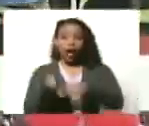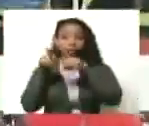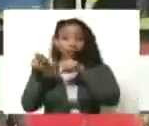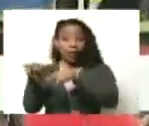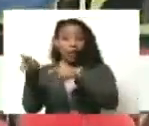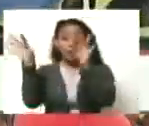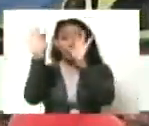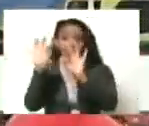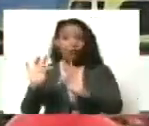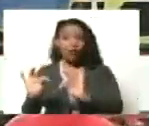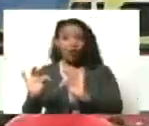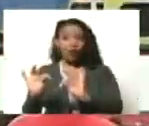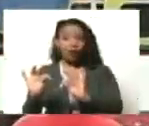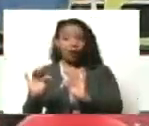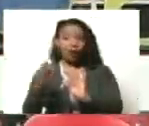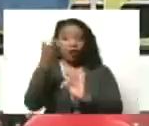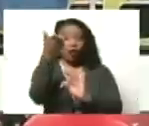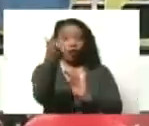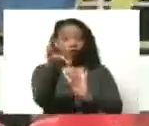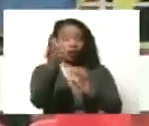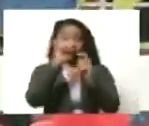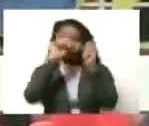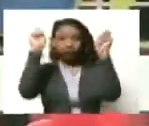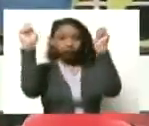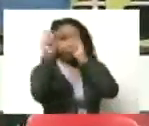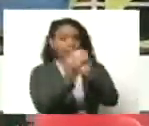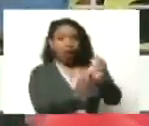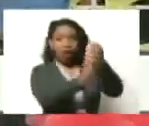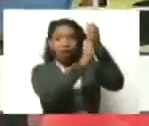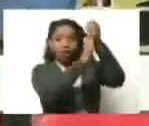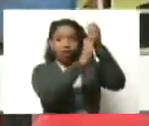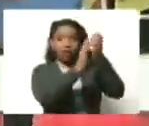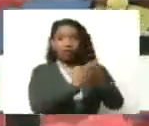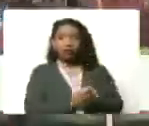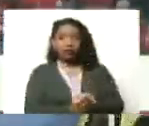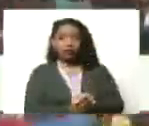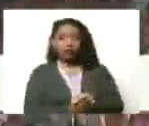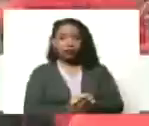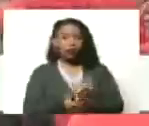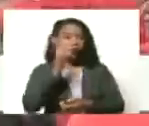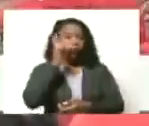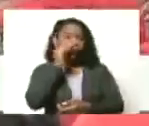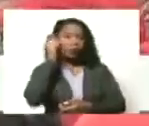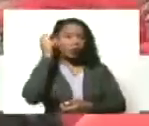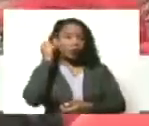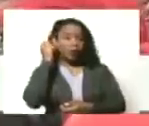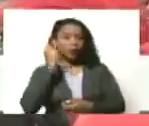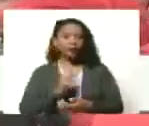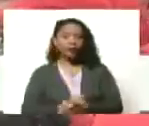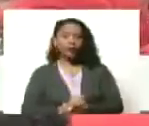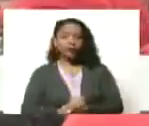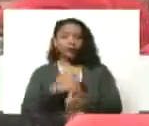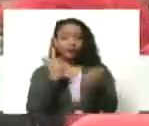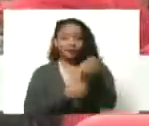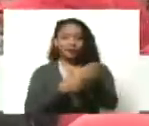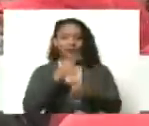manera, usted se convertirá en un líder, en una lideresa. Hermanos y hermanas,